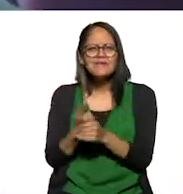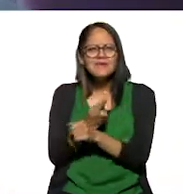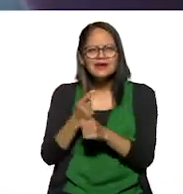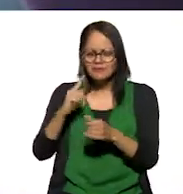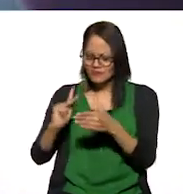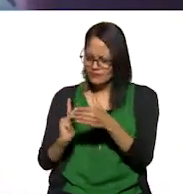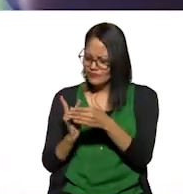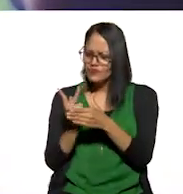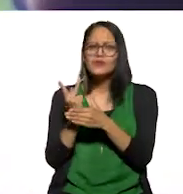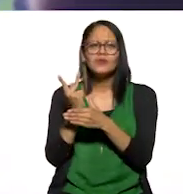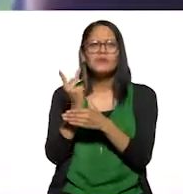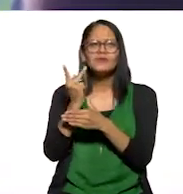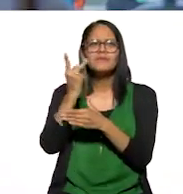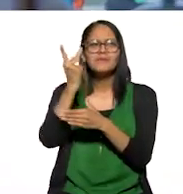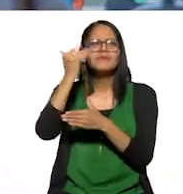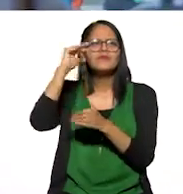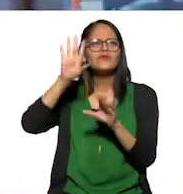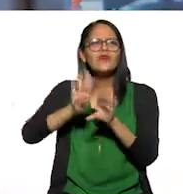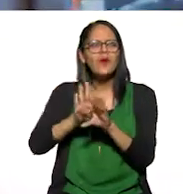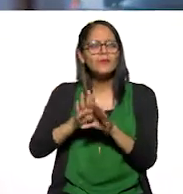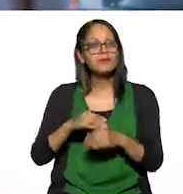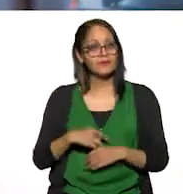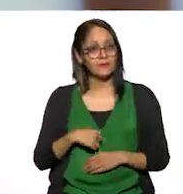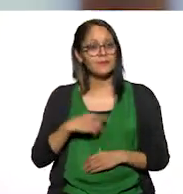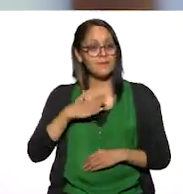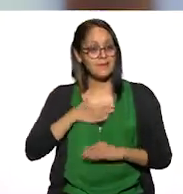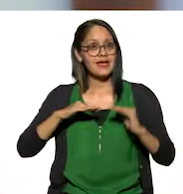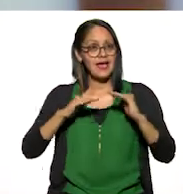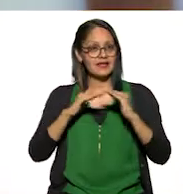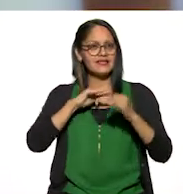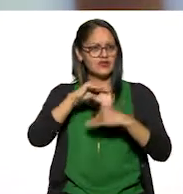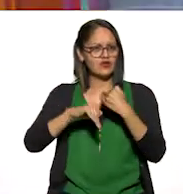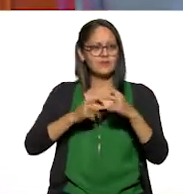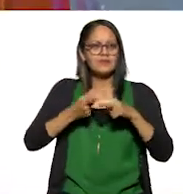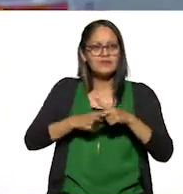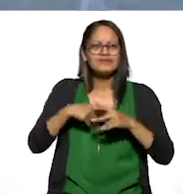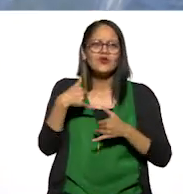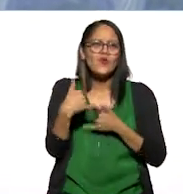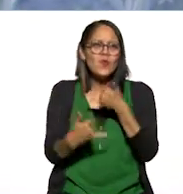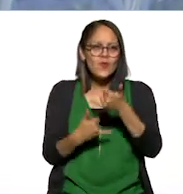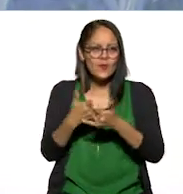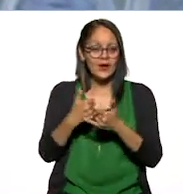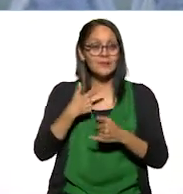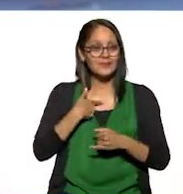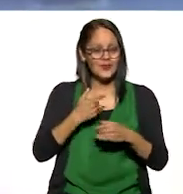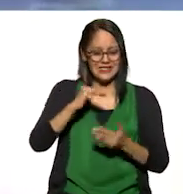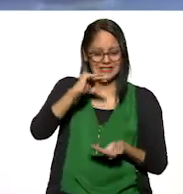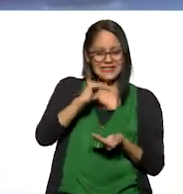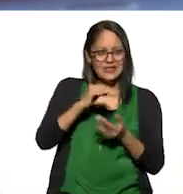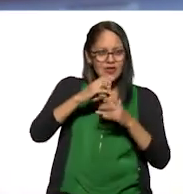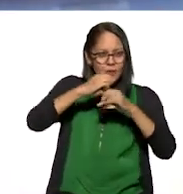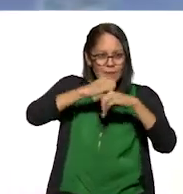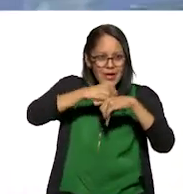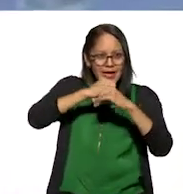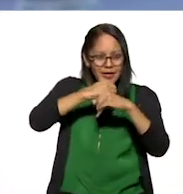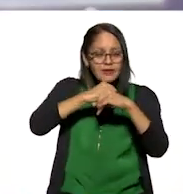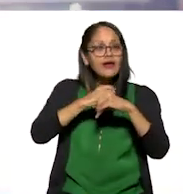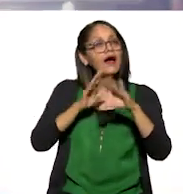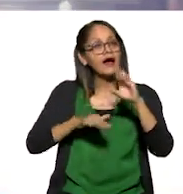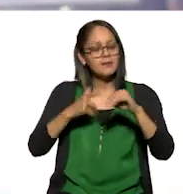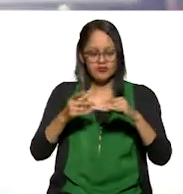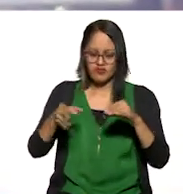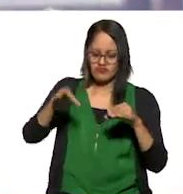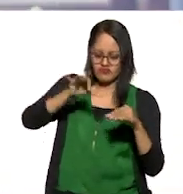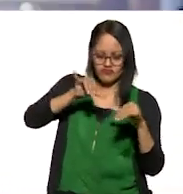en él para que pudiera crecer. En mi casa todo empezó con un juego, con mi pequeño microscopio. A veces